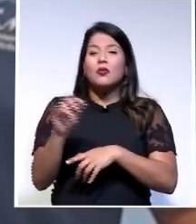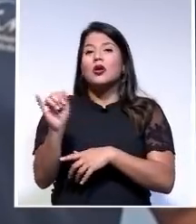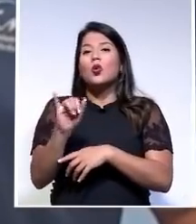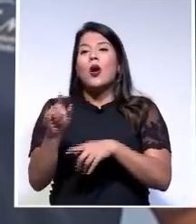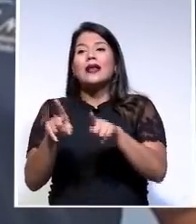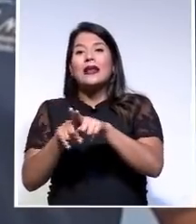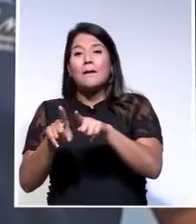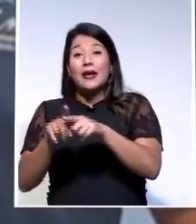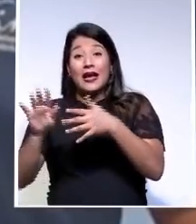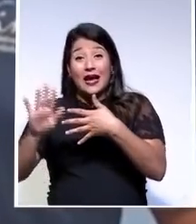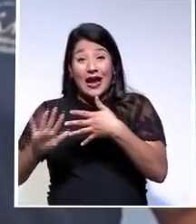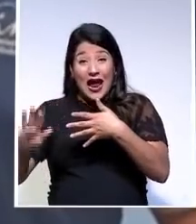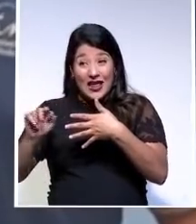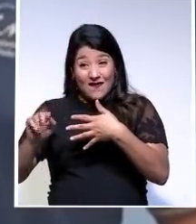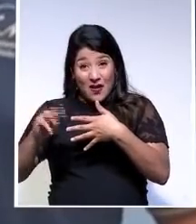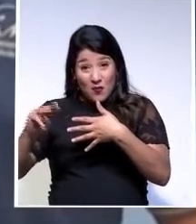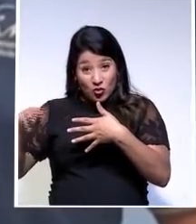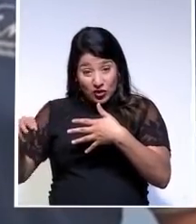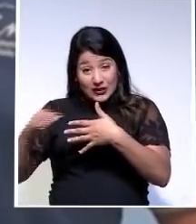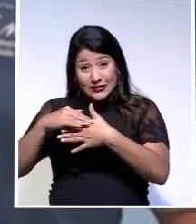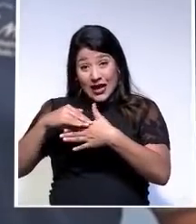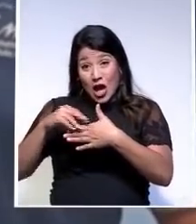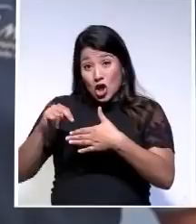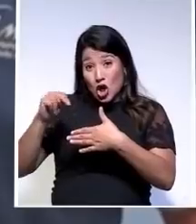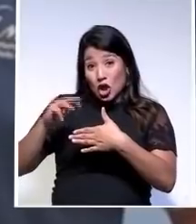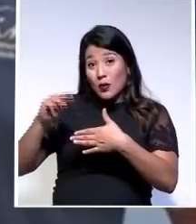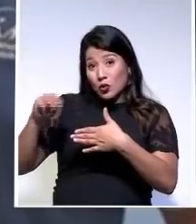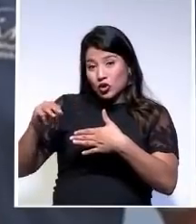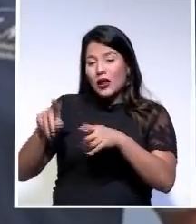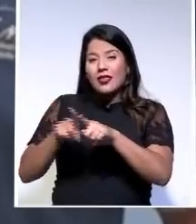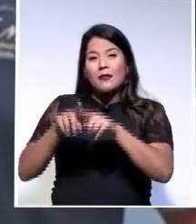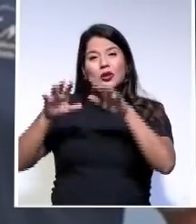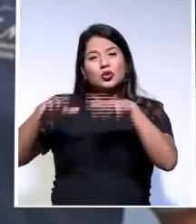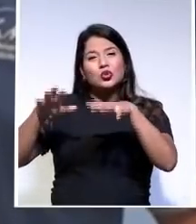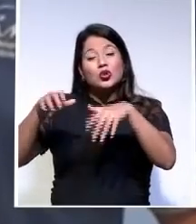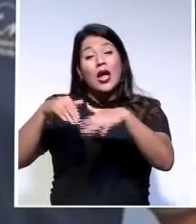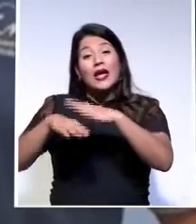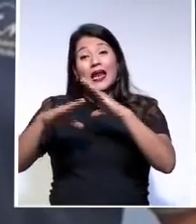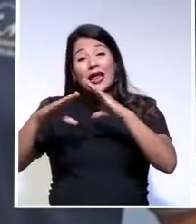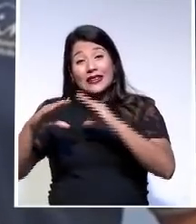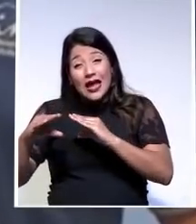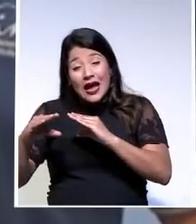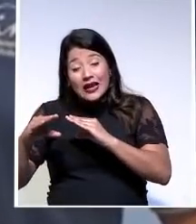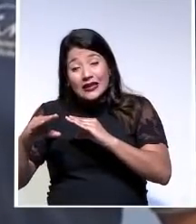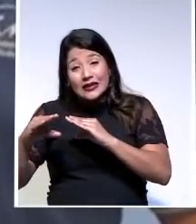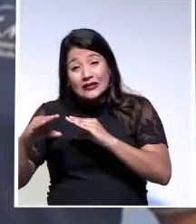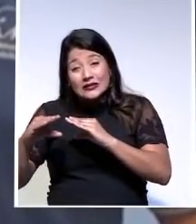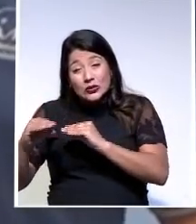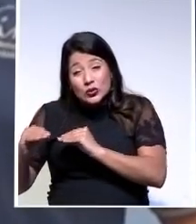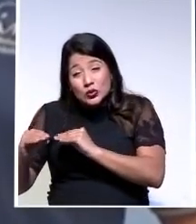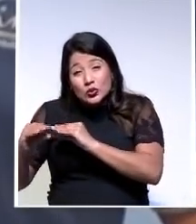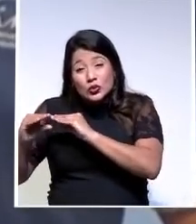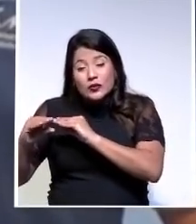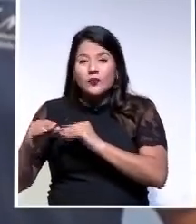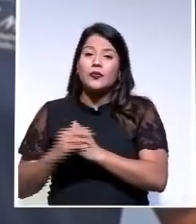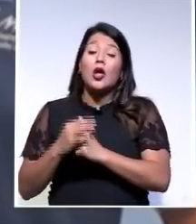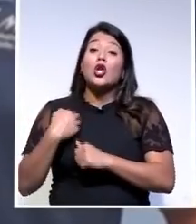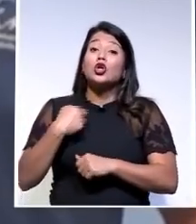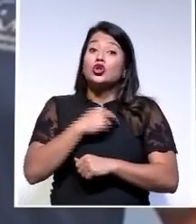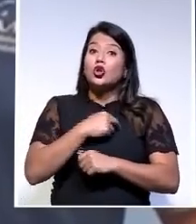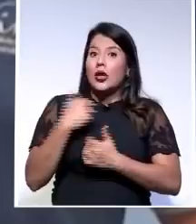del Caribe montañoso y la zona norte montañosa estaremos teniendo precipitaciones durante las tardes y primeras horas de la noche.